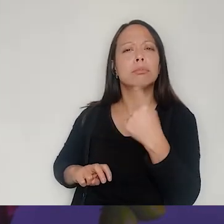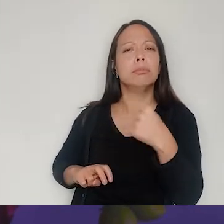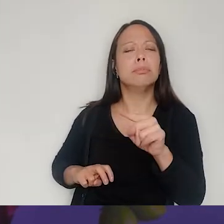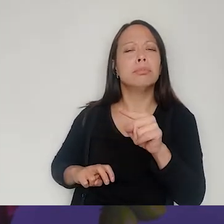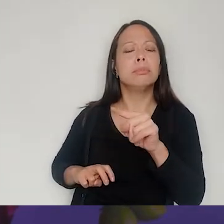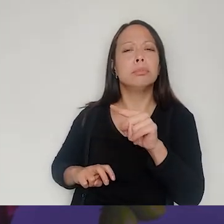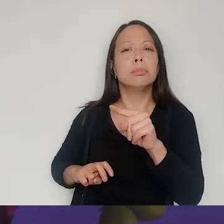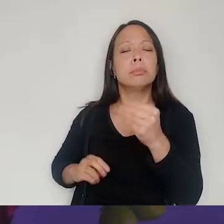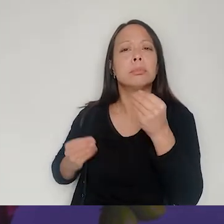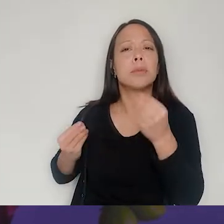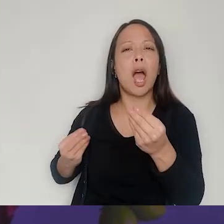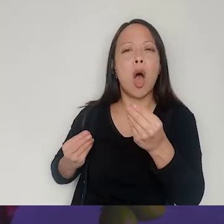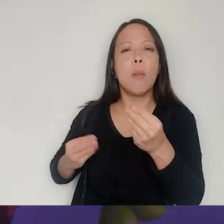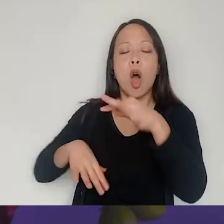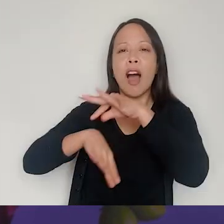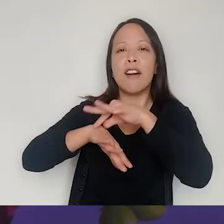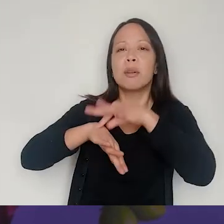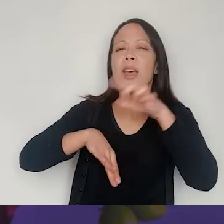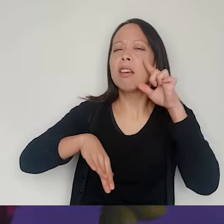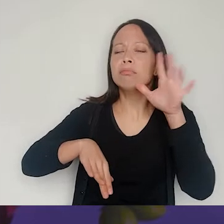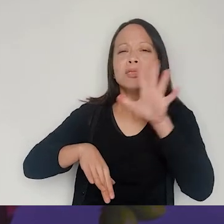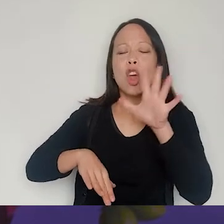fue el desconocimiento de la enfermedad.